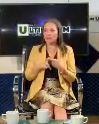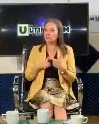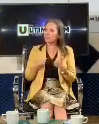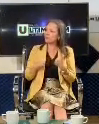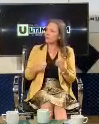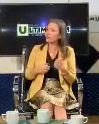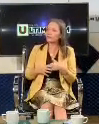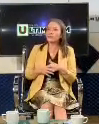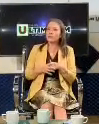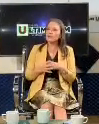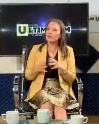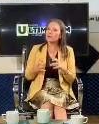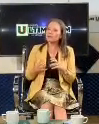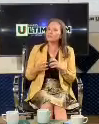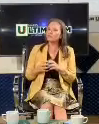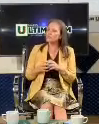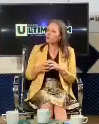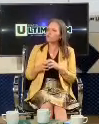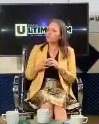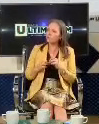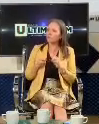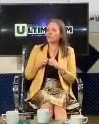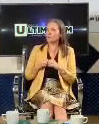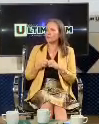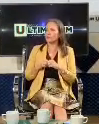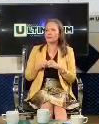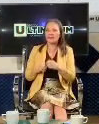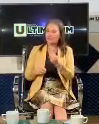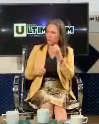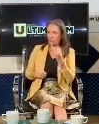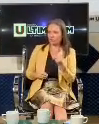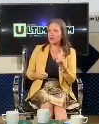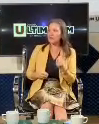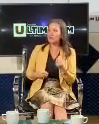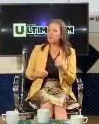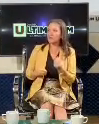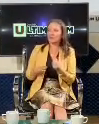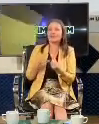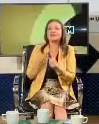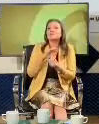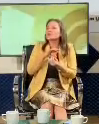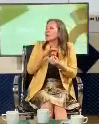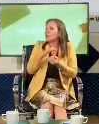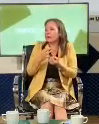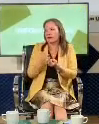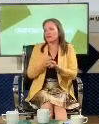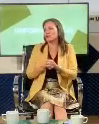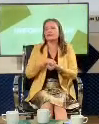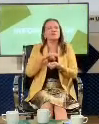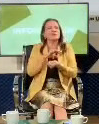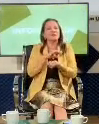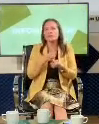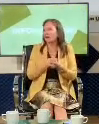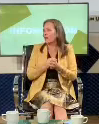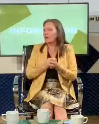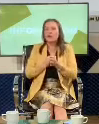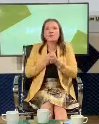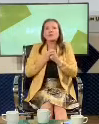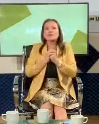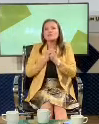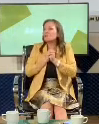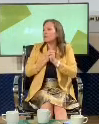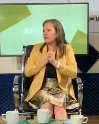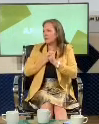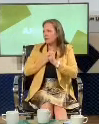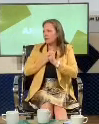de la parte cognitiva, pero hay una parte muy, muy importante, la parte emocional, que nos la tenemos que cuidar, nos la tenemos que resguardar,